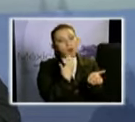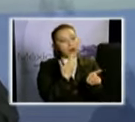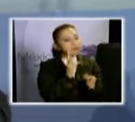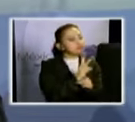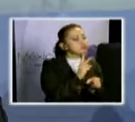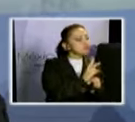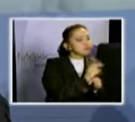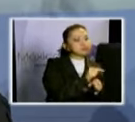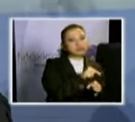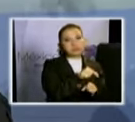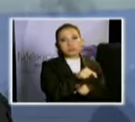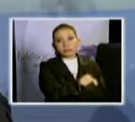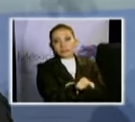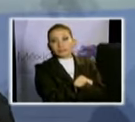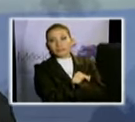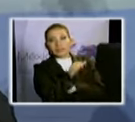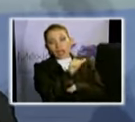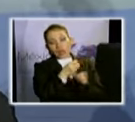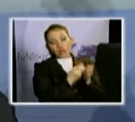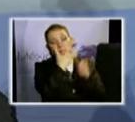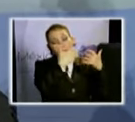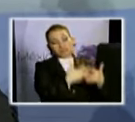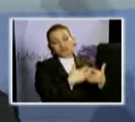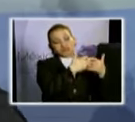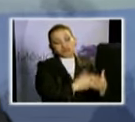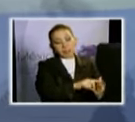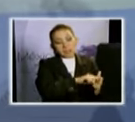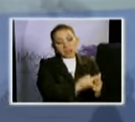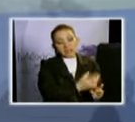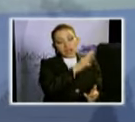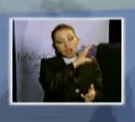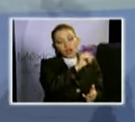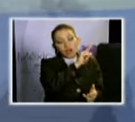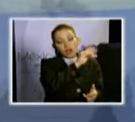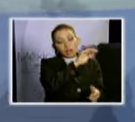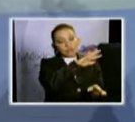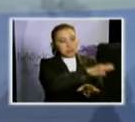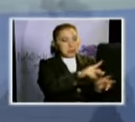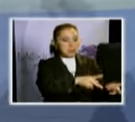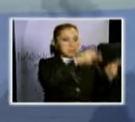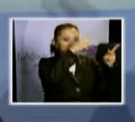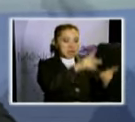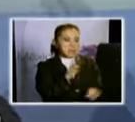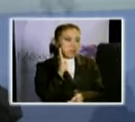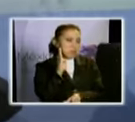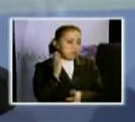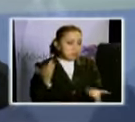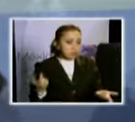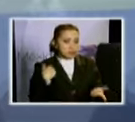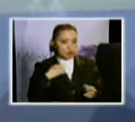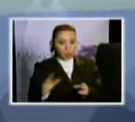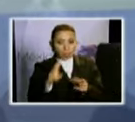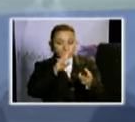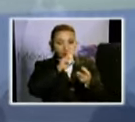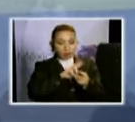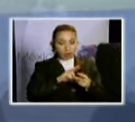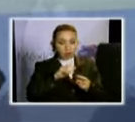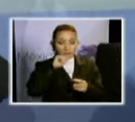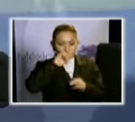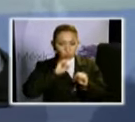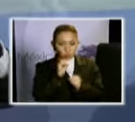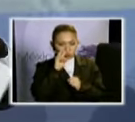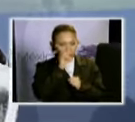acompañamiento a la nueva industria que está surgiendo en Colorado en torno a la marihuana. Entonces yo puse un tweet cuando vi esta fotografía,